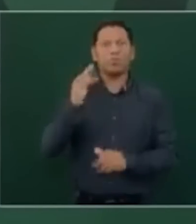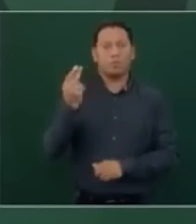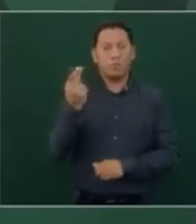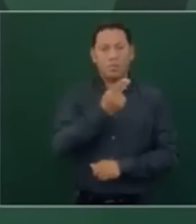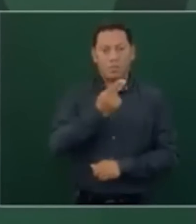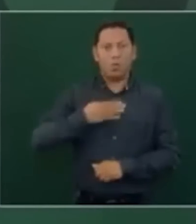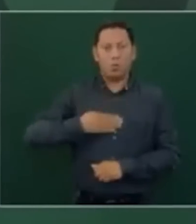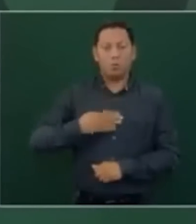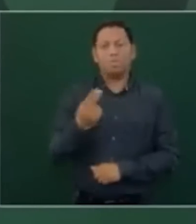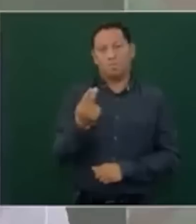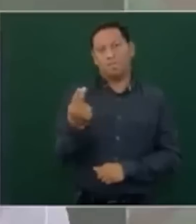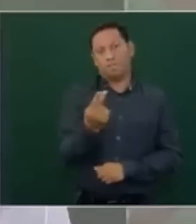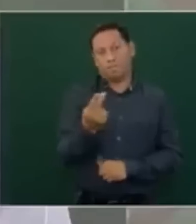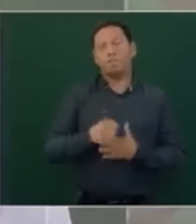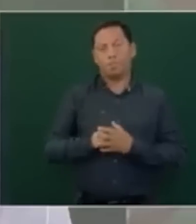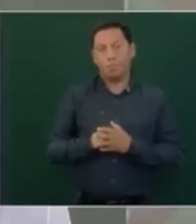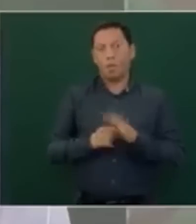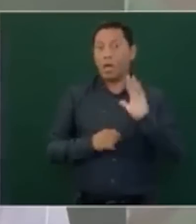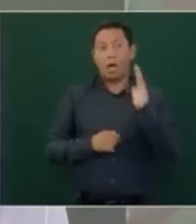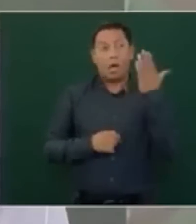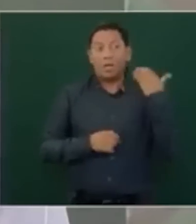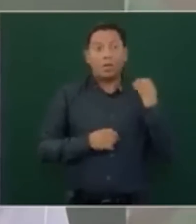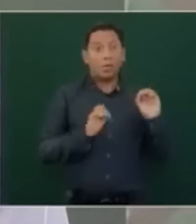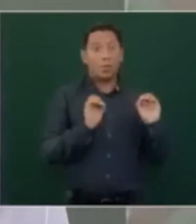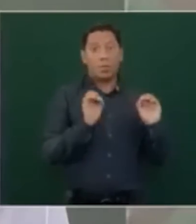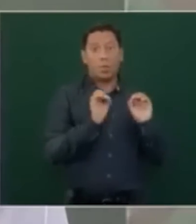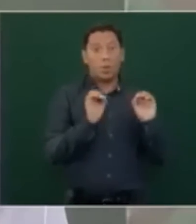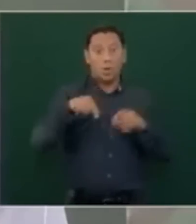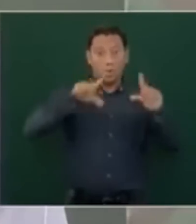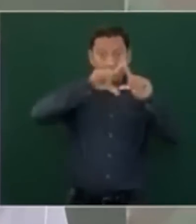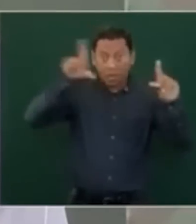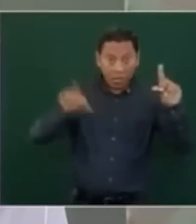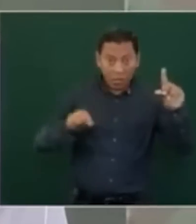que no había en nuestro país,